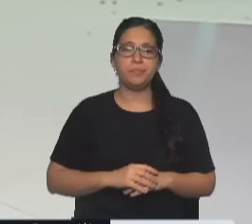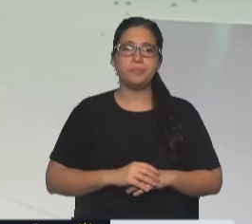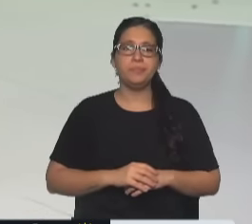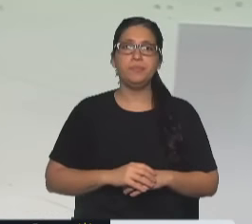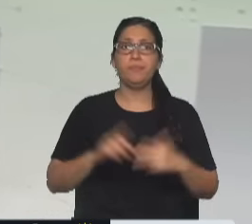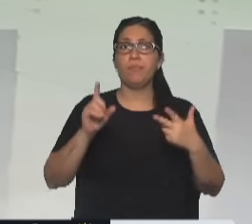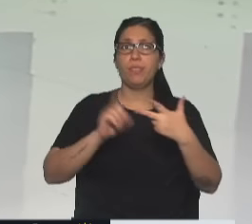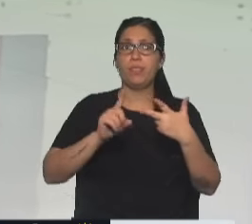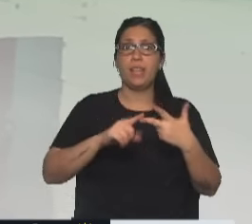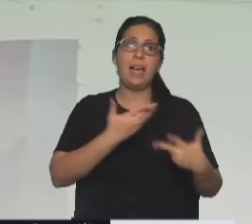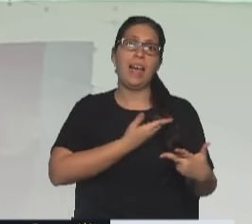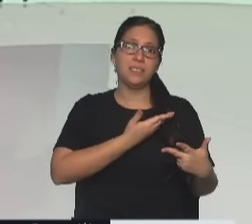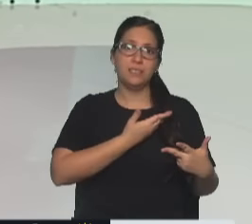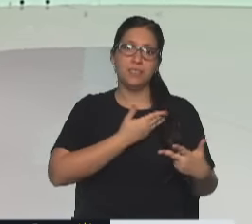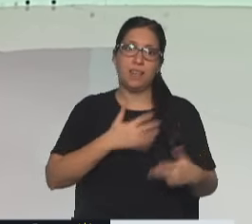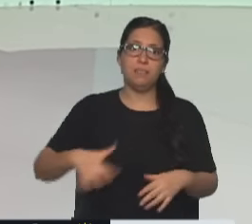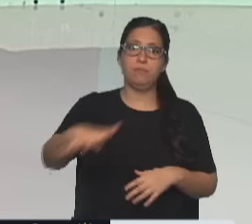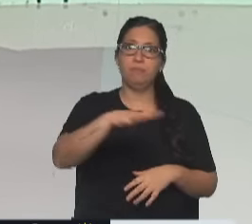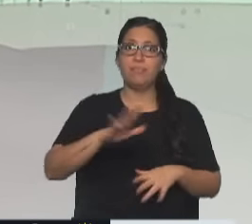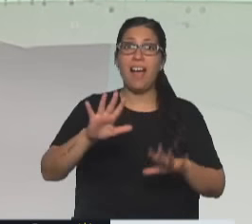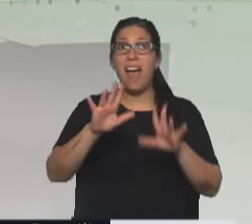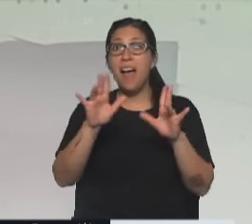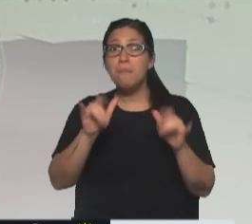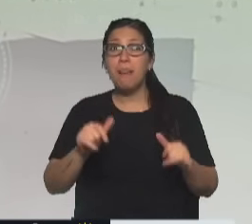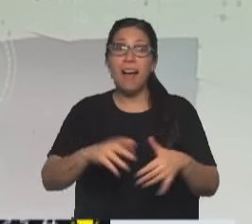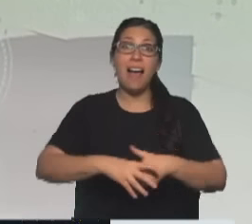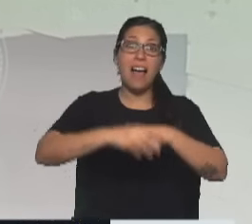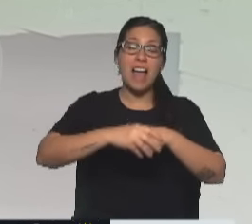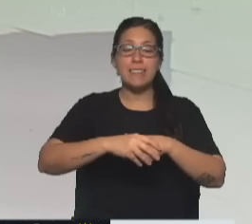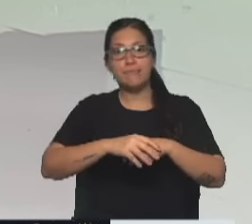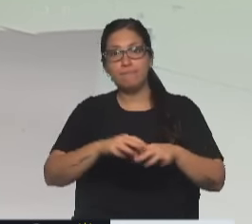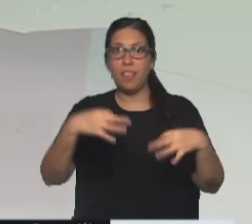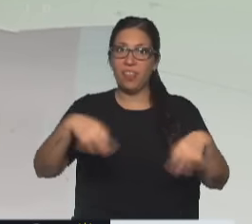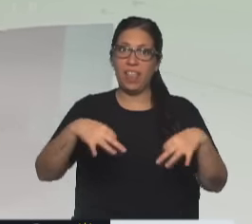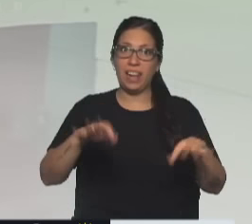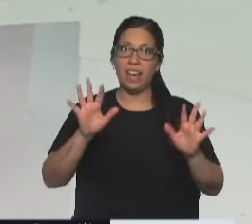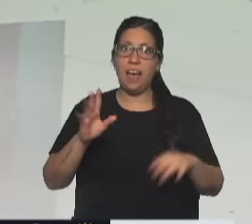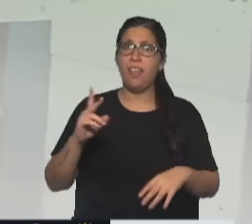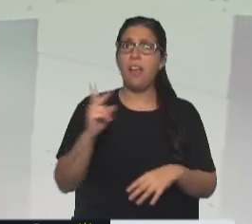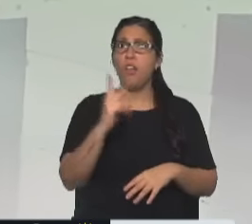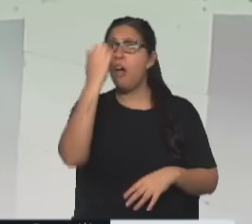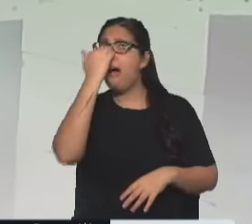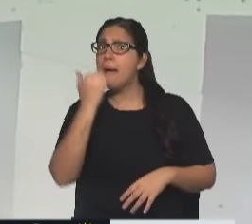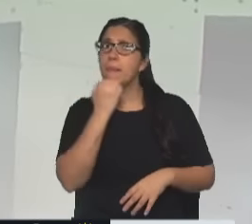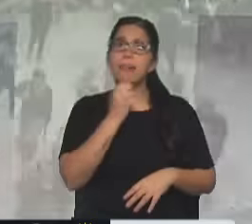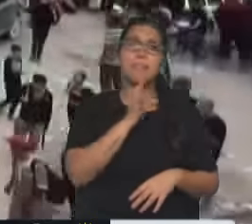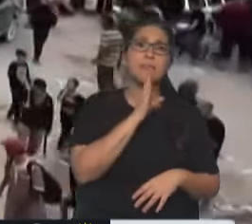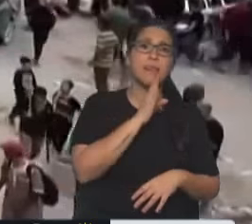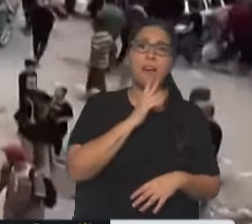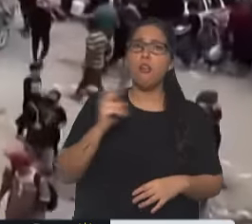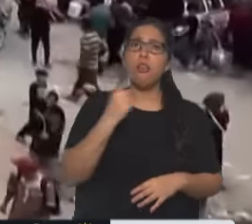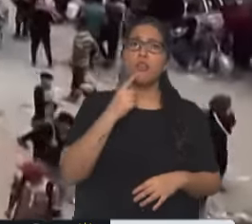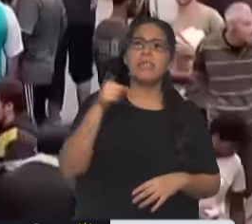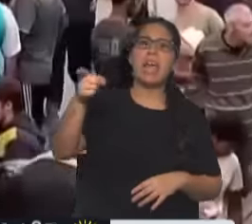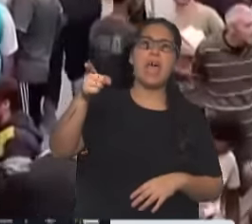Medio Oriente. Gaza, frágil tregua. Tanto Israel como Hamas se acusan mutuamente de romper el alto el